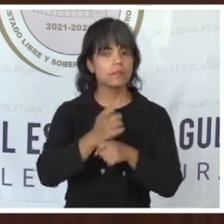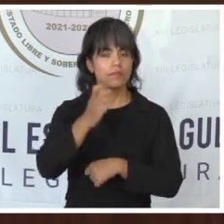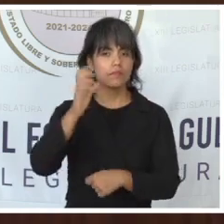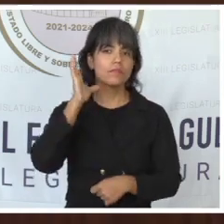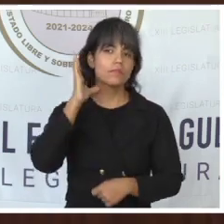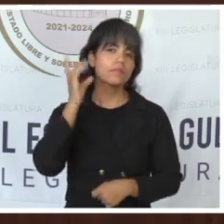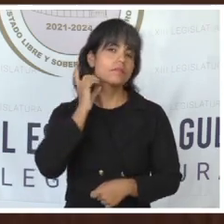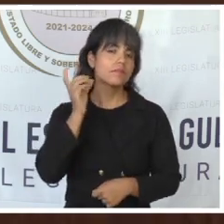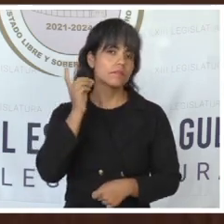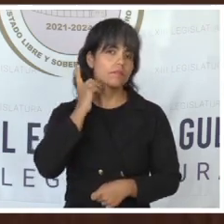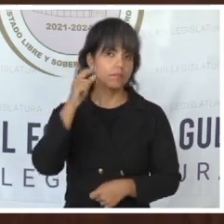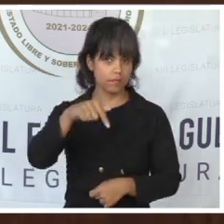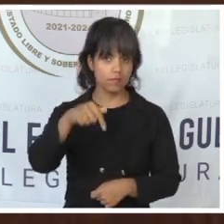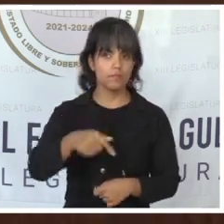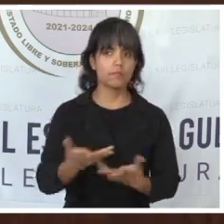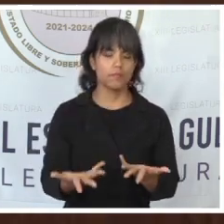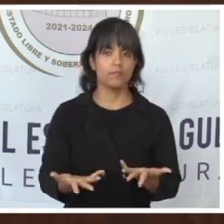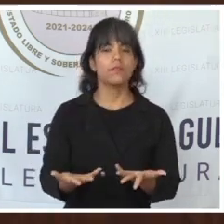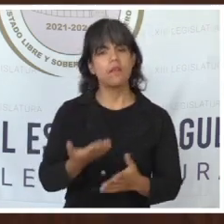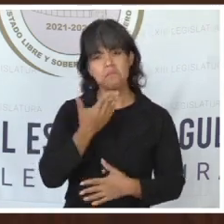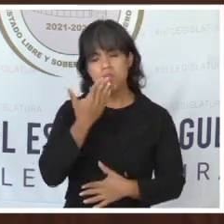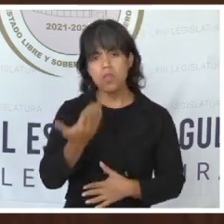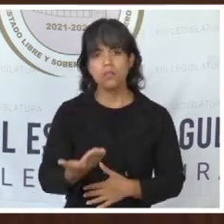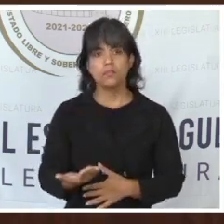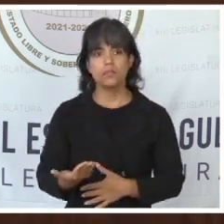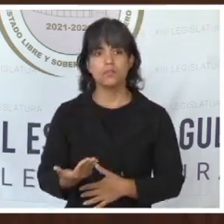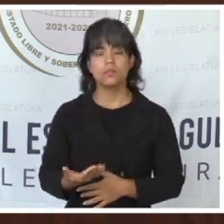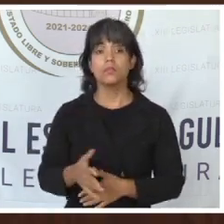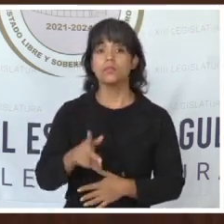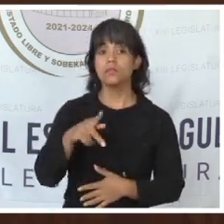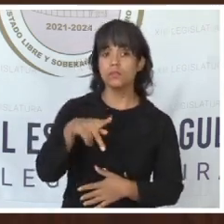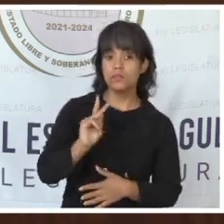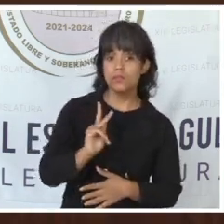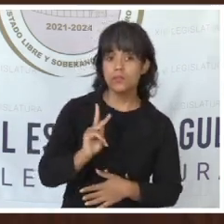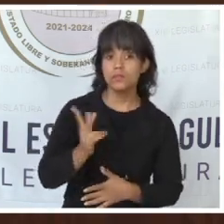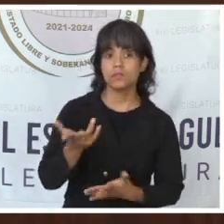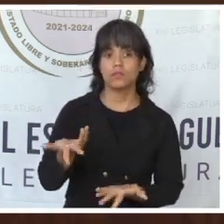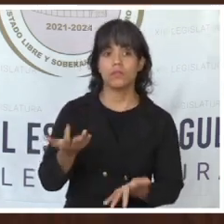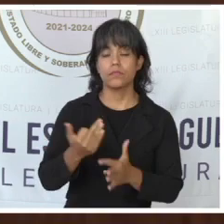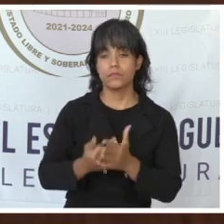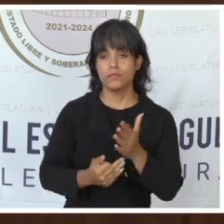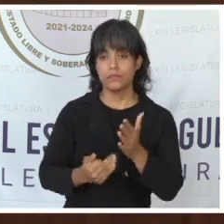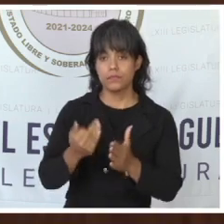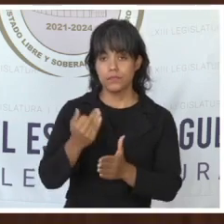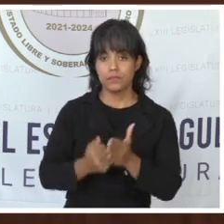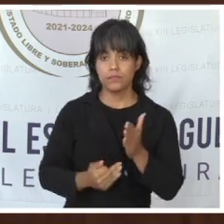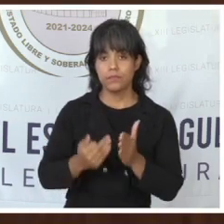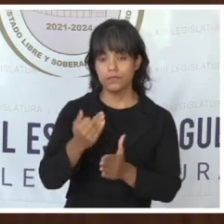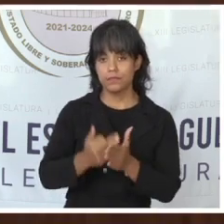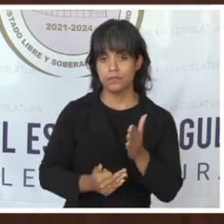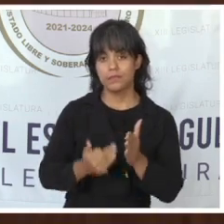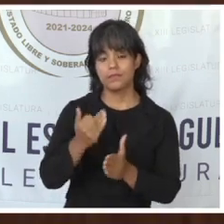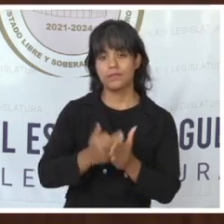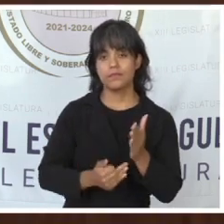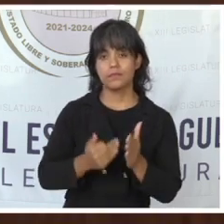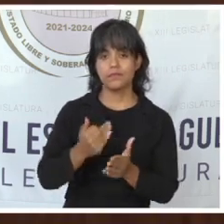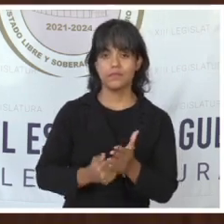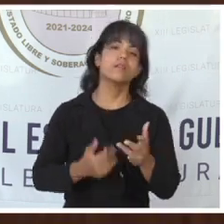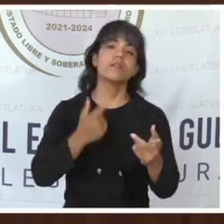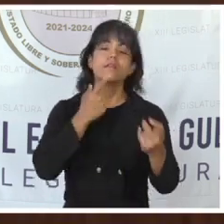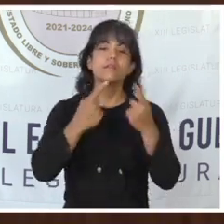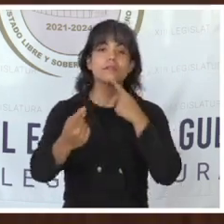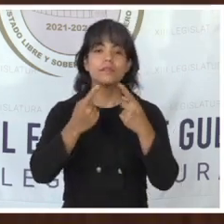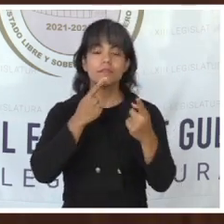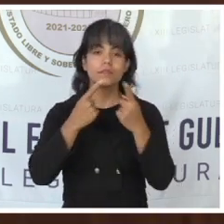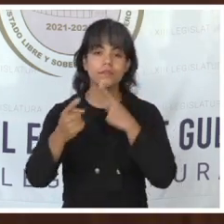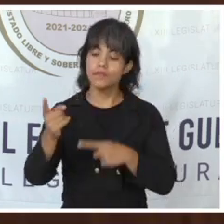quede. Pero si no, asumamos la responsabilidad que tenemos, porque esta tribuna para eso es, para hablar por los que no